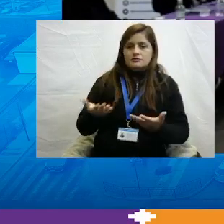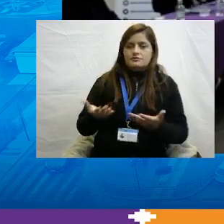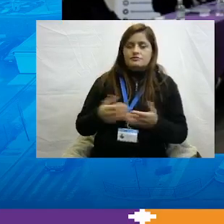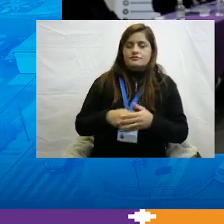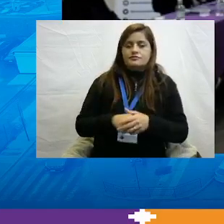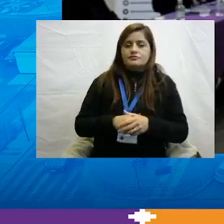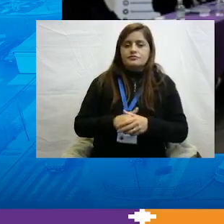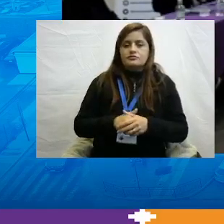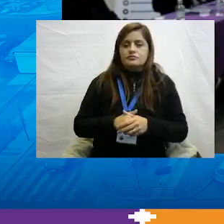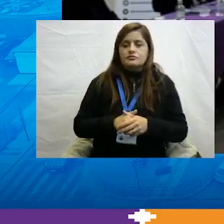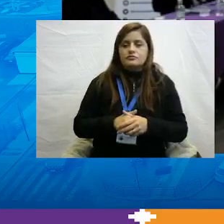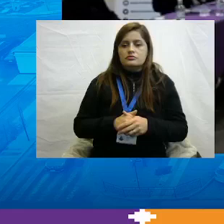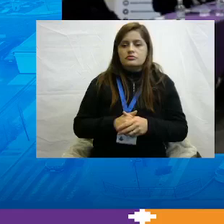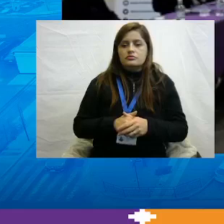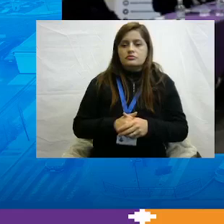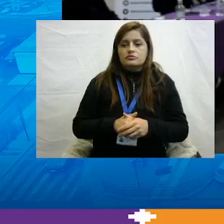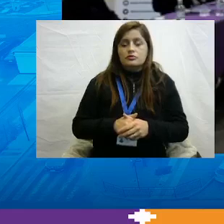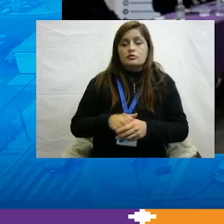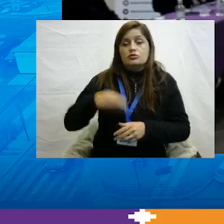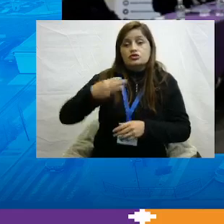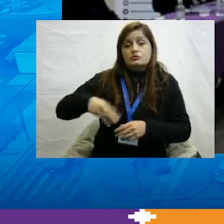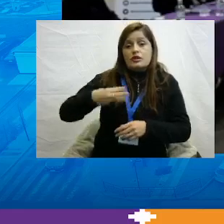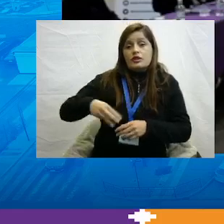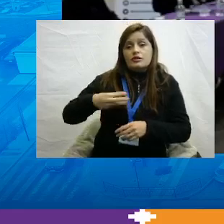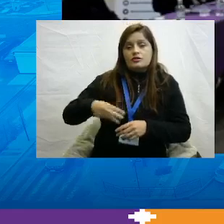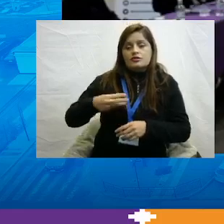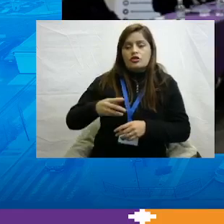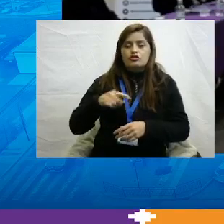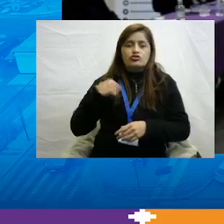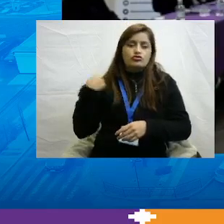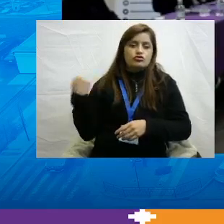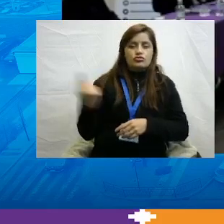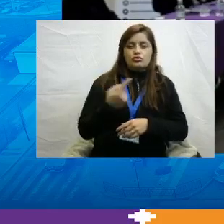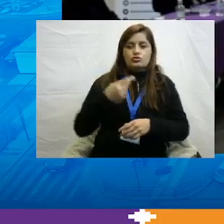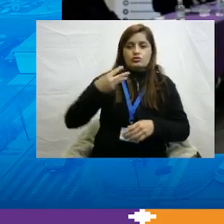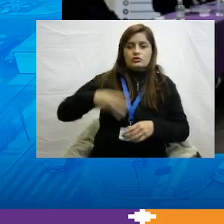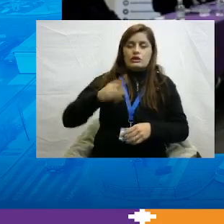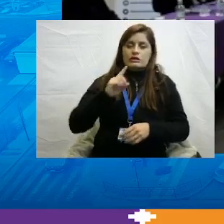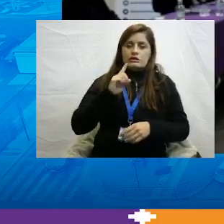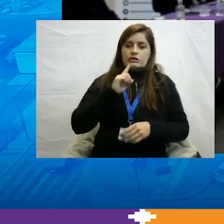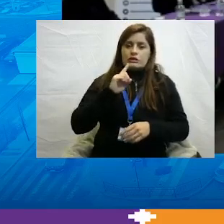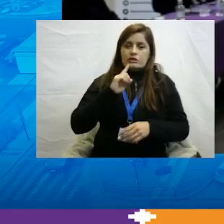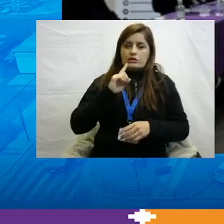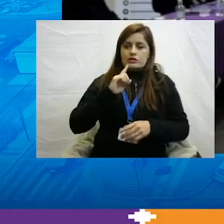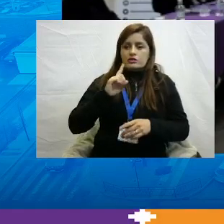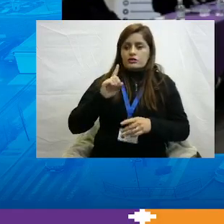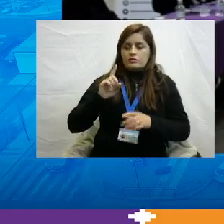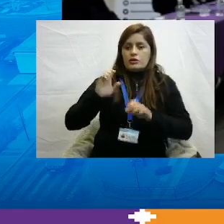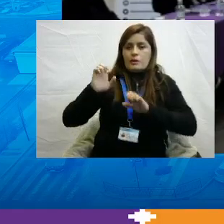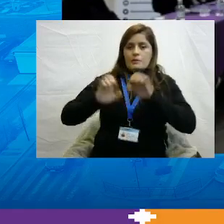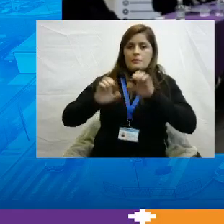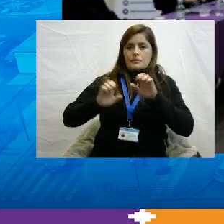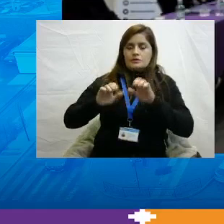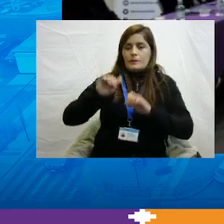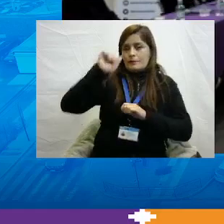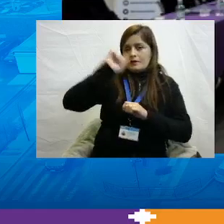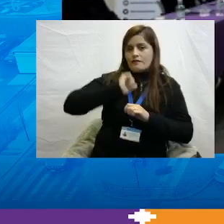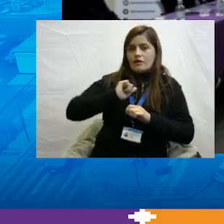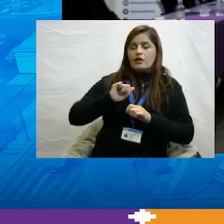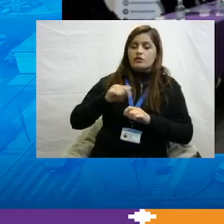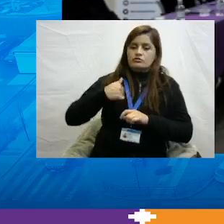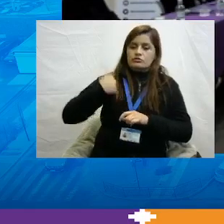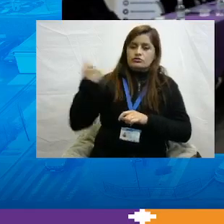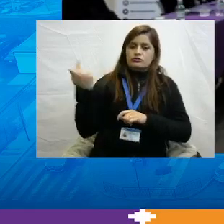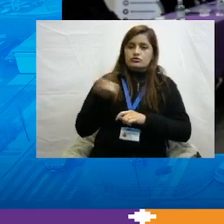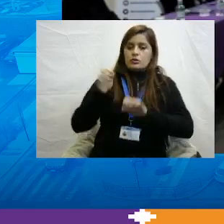dicho en su minuto, el municipio, ni toda la rama del municipio está en una empresa privada, ¿cierto? Aquí claramente nos importan las personas,